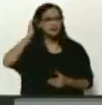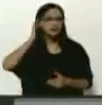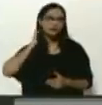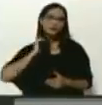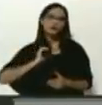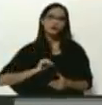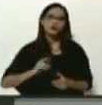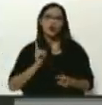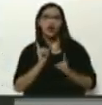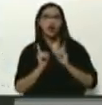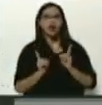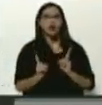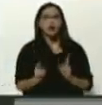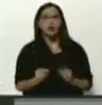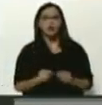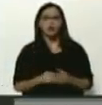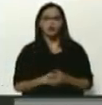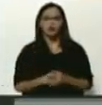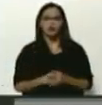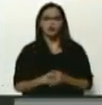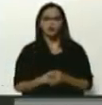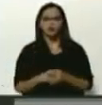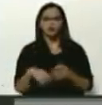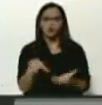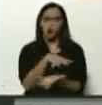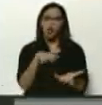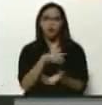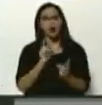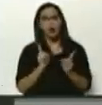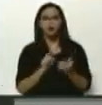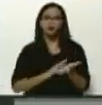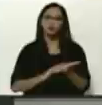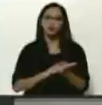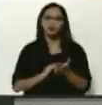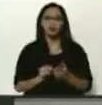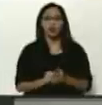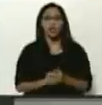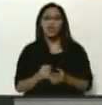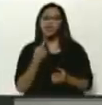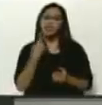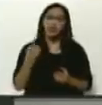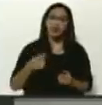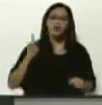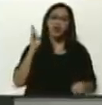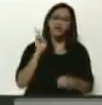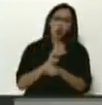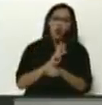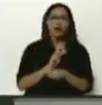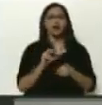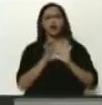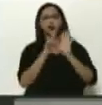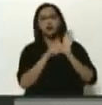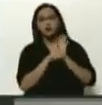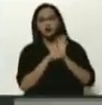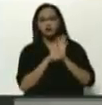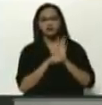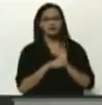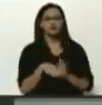Algunos de fondo, otros de forma. Dijeron que iba a violar la Constitución. Yo dudo que vaya a violar la Constitución.